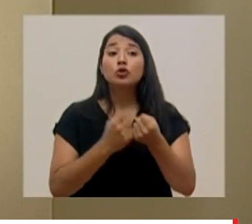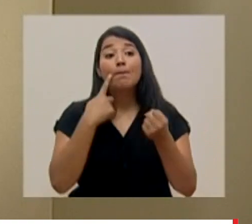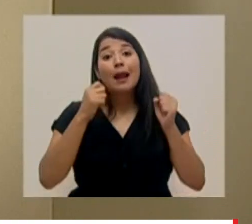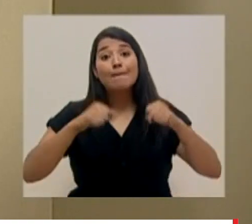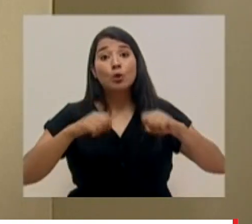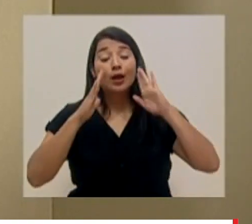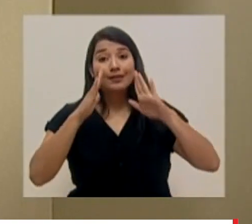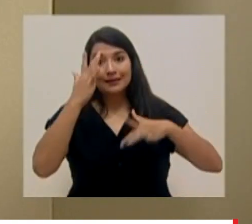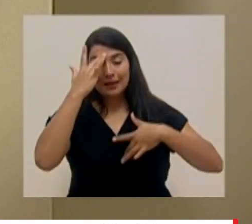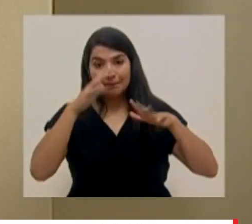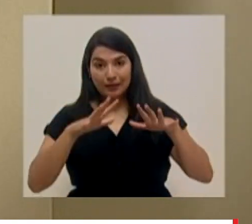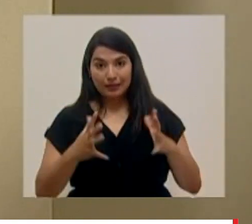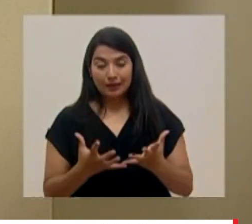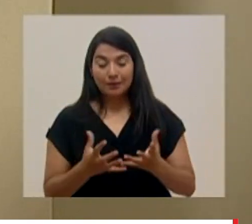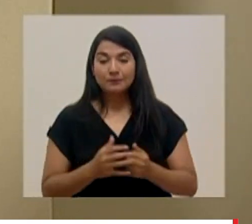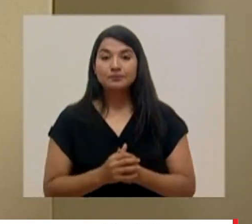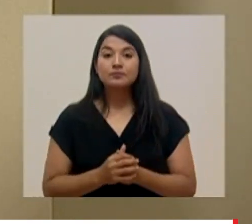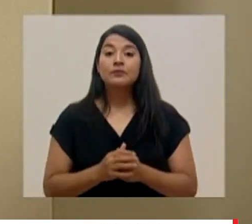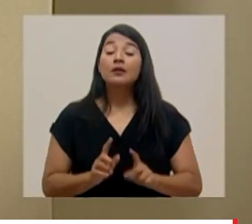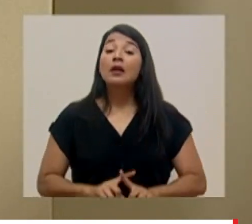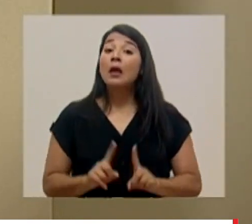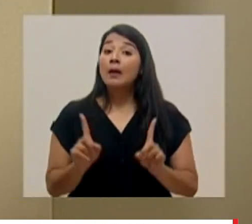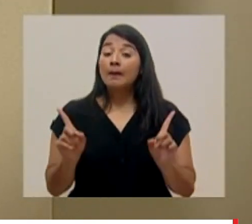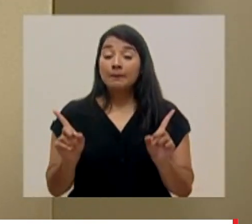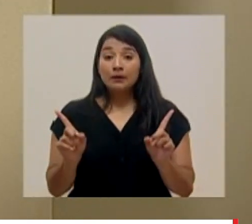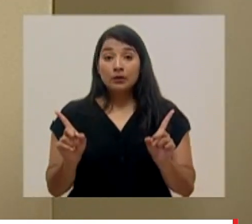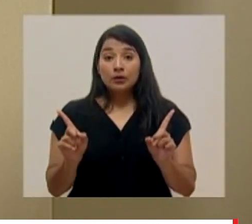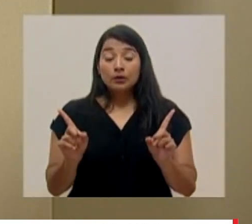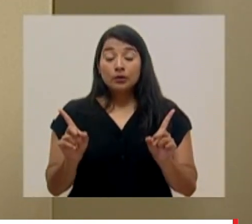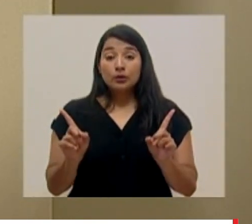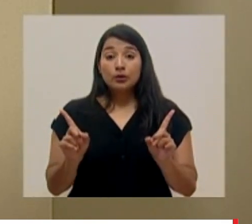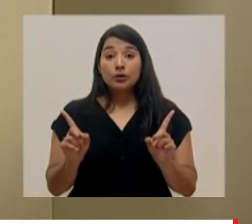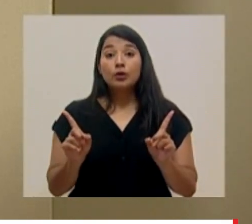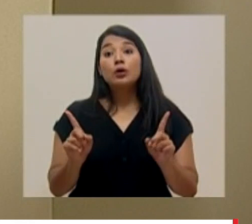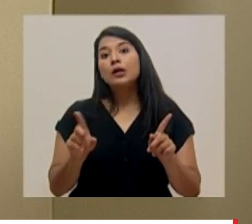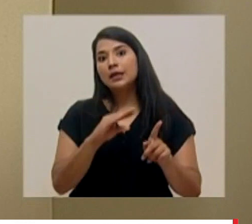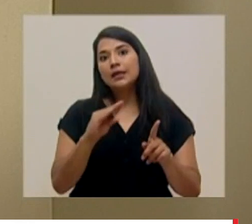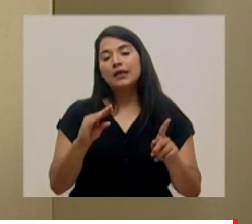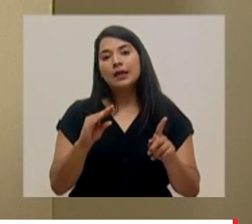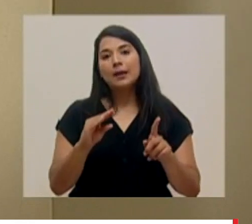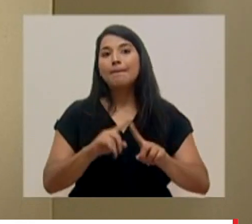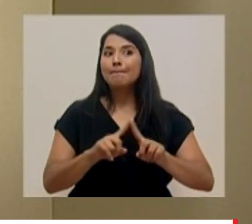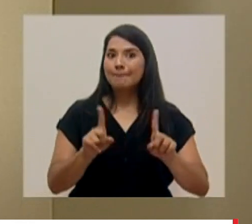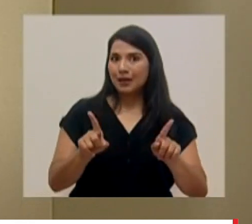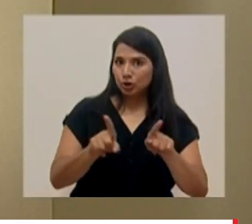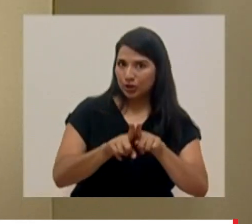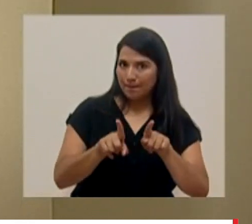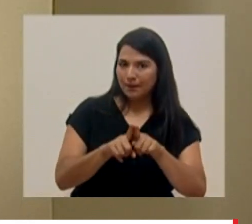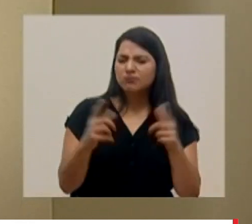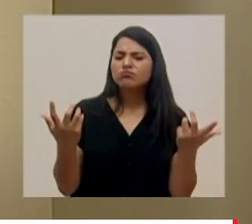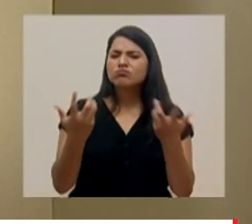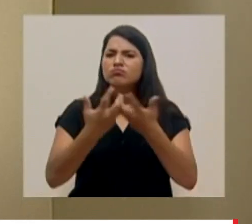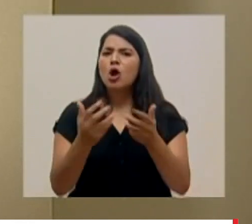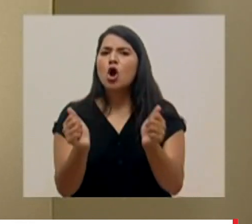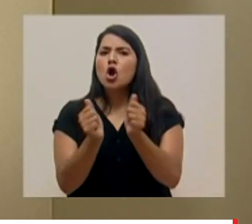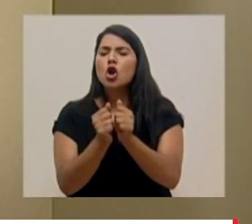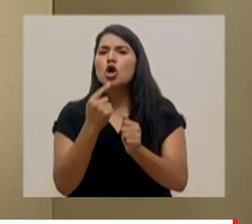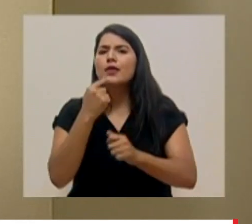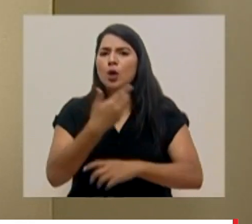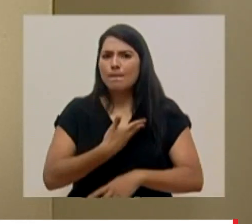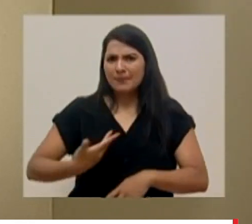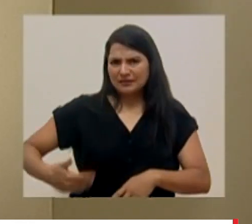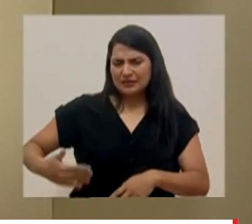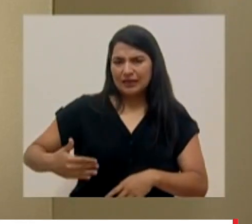atención de la pandemia. Pero aquí, y en línea también con lo que dijo el señor presidente y lo que hemos venido diciendo todo ese